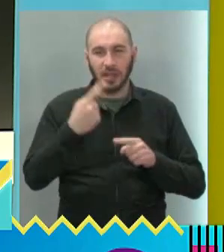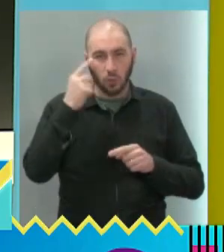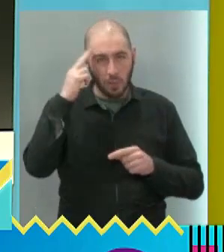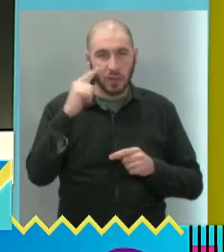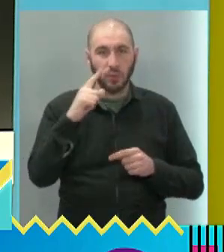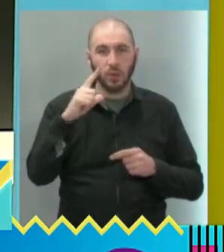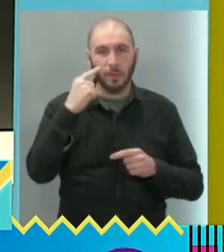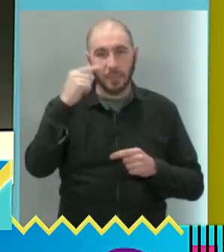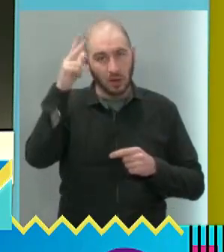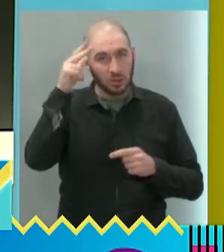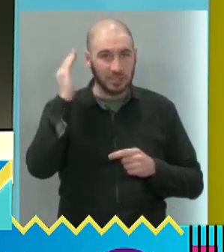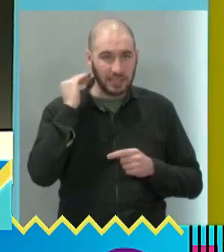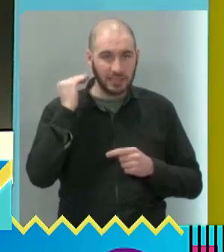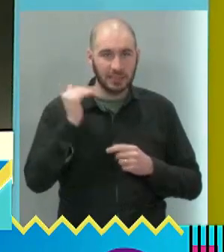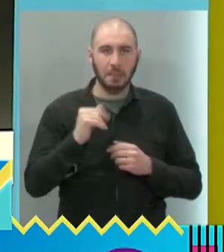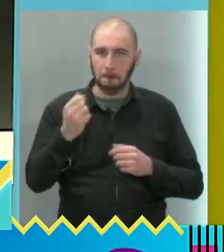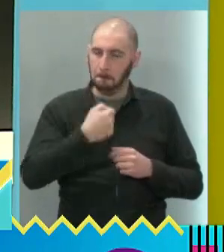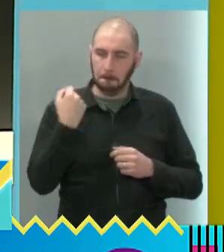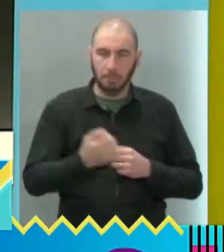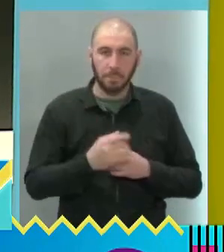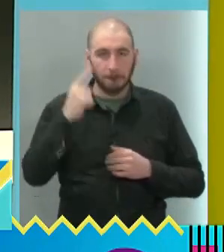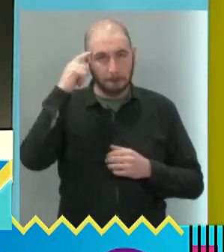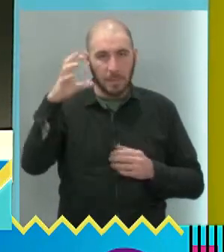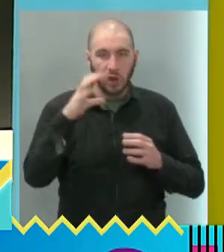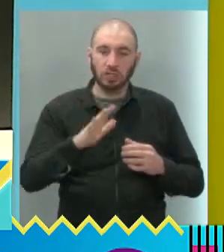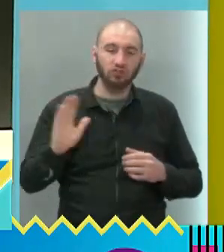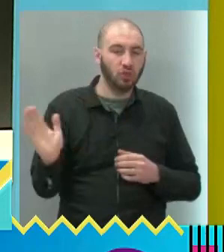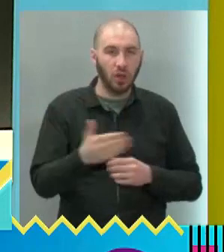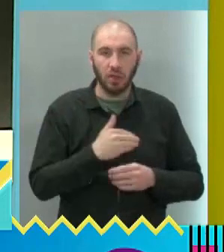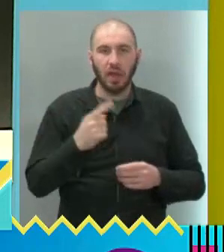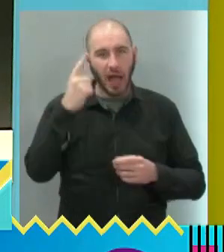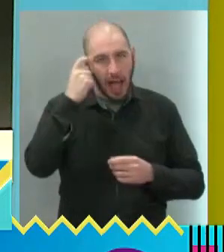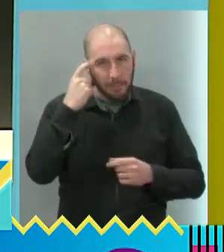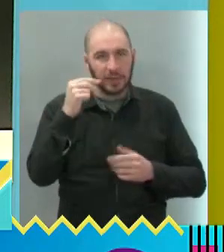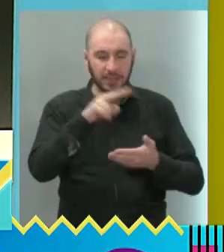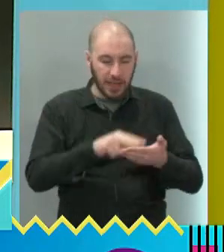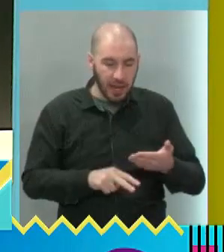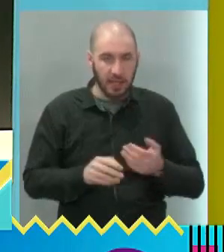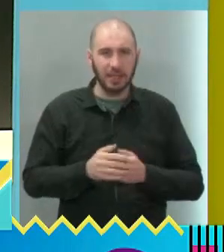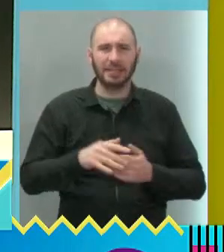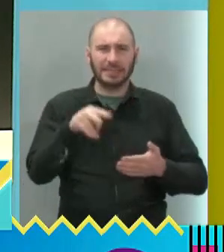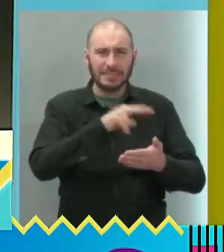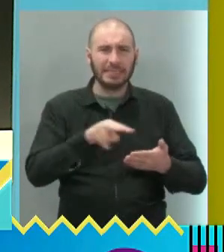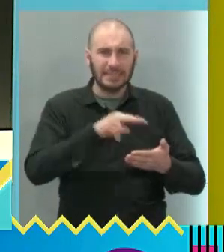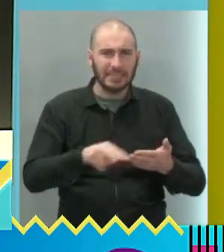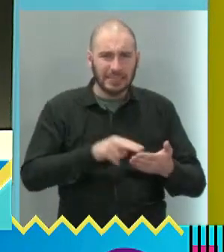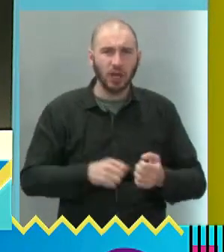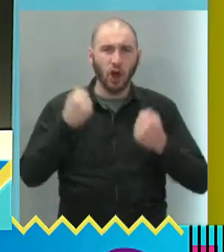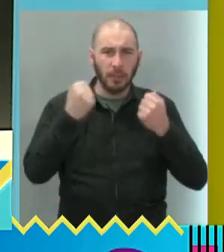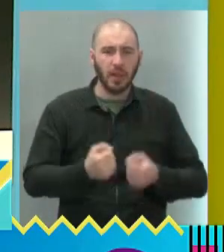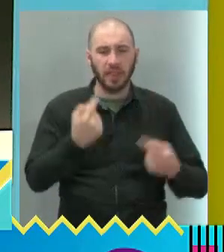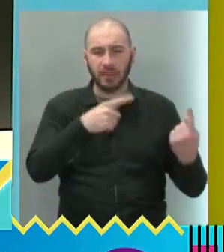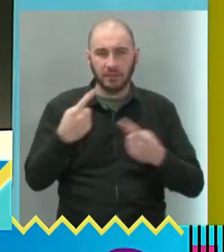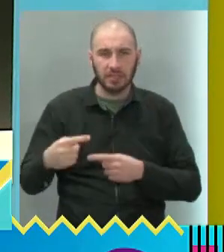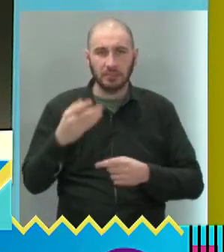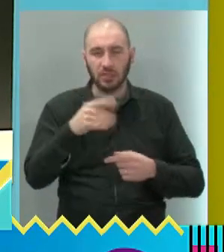julio de 1816, es más que rico que la memoria colectiva, el interiorizarnos, el leer muchas posiciones, ¿no? Los